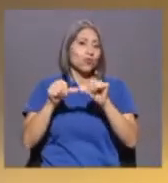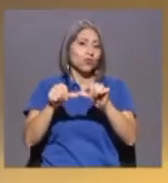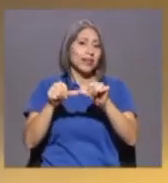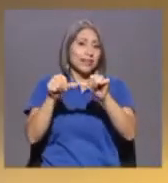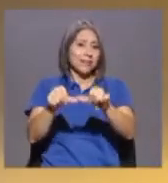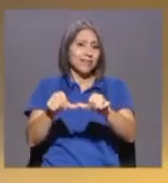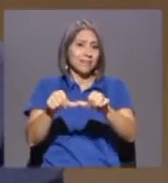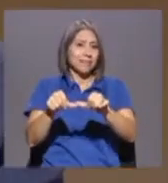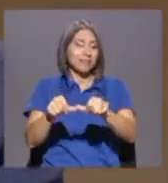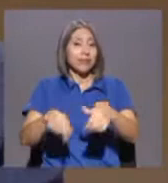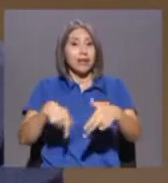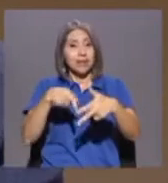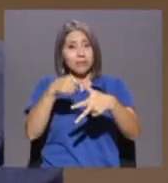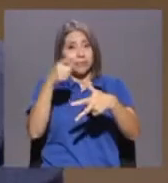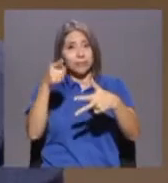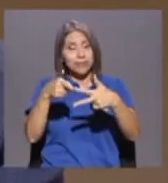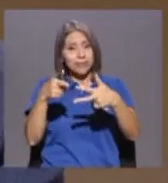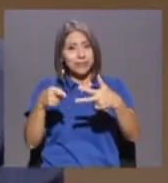nos tiene